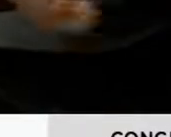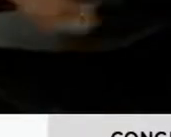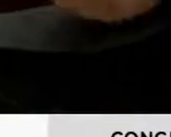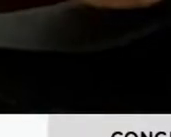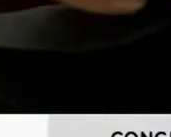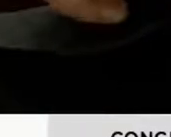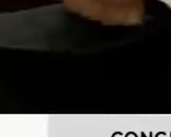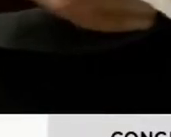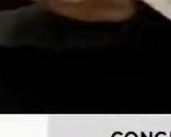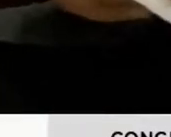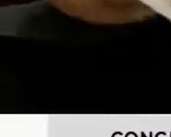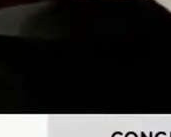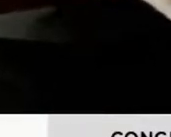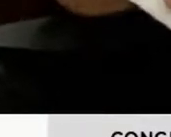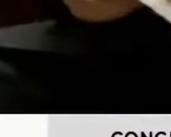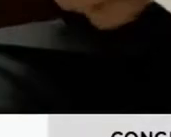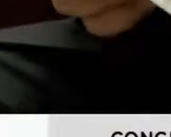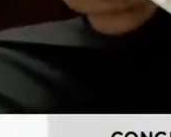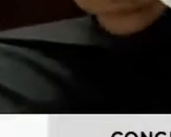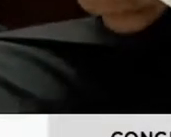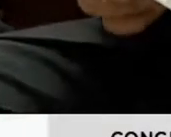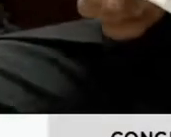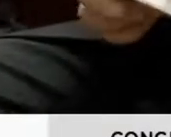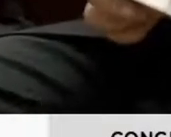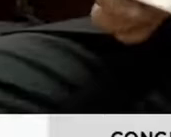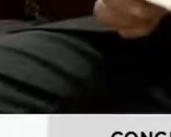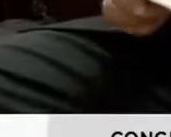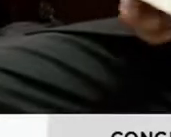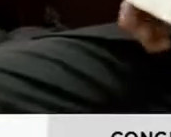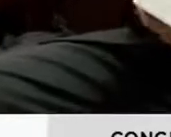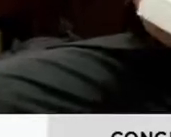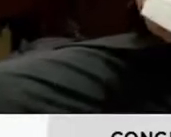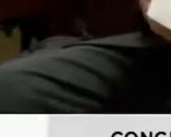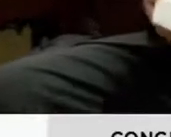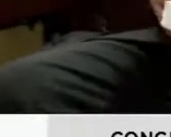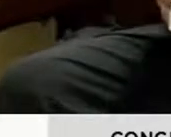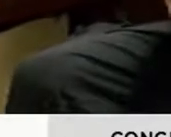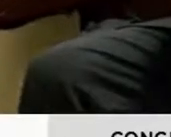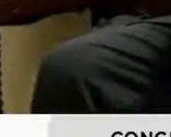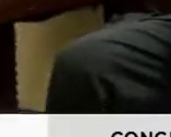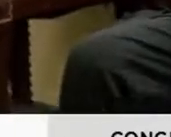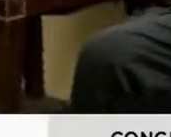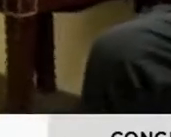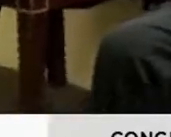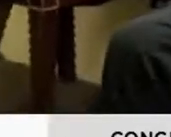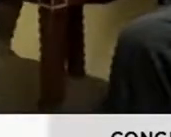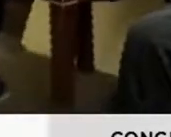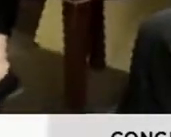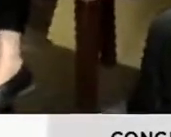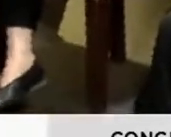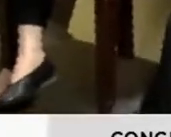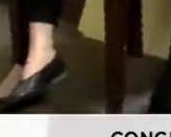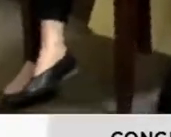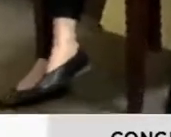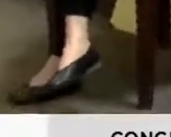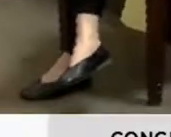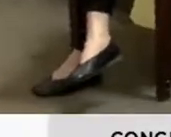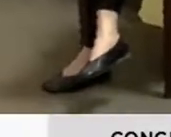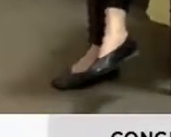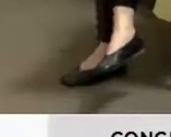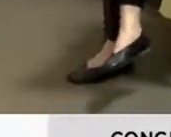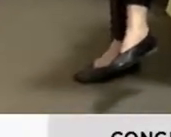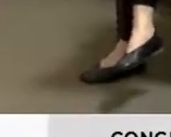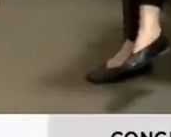y que son muy poco conocidos. Don Carlos Vega, fíjense ustedes, es el cronista de la Catedral Metropolitana.